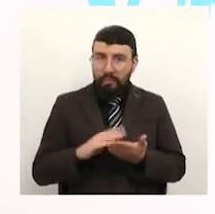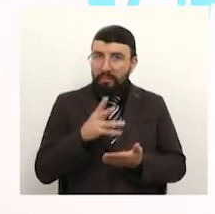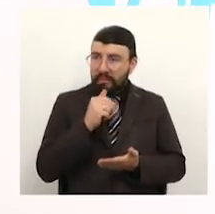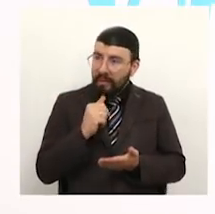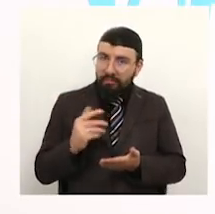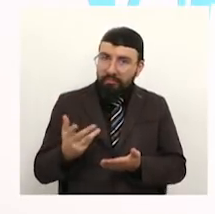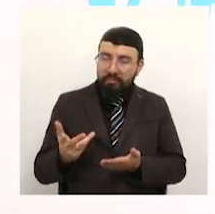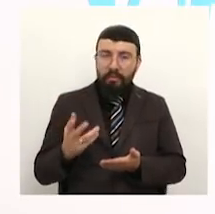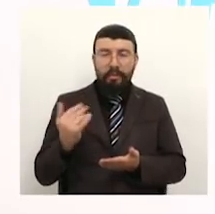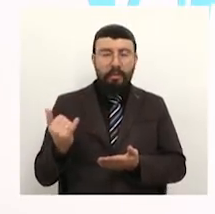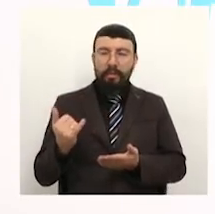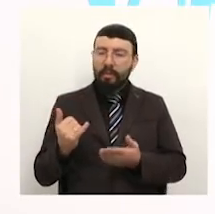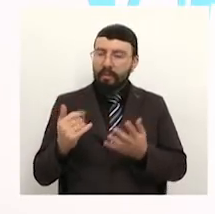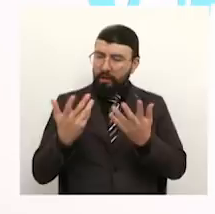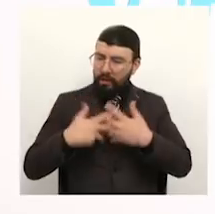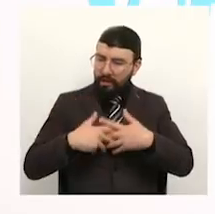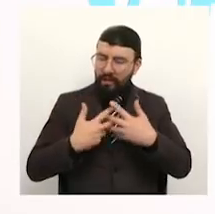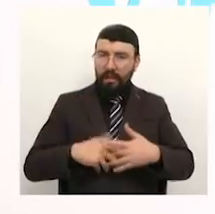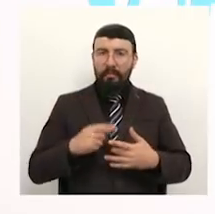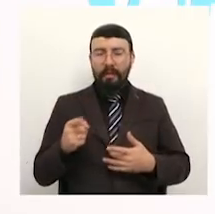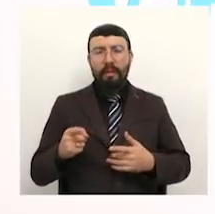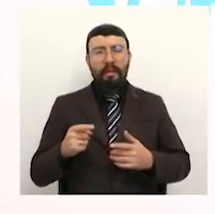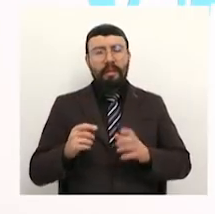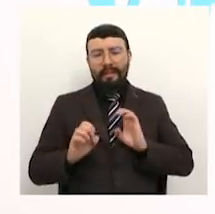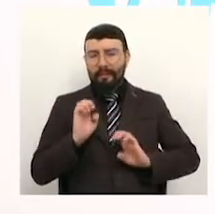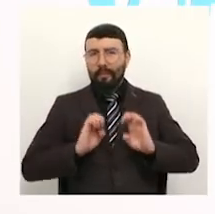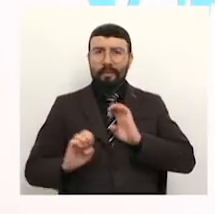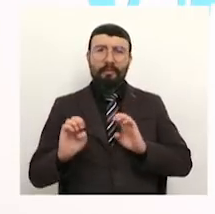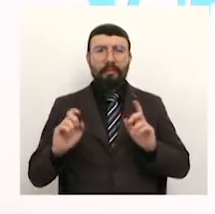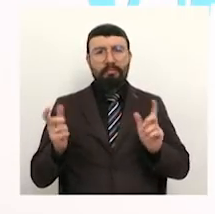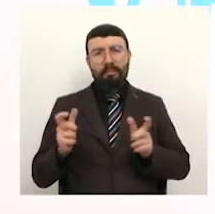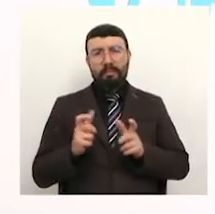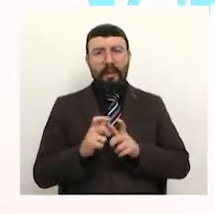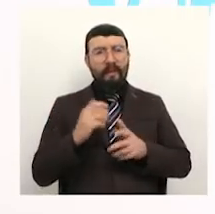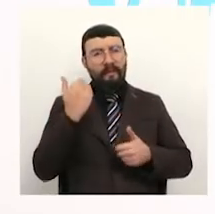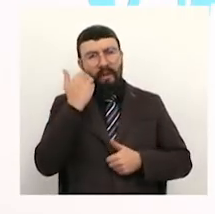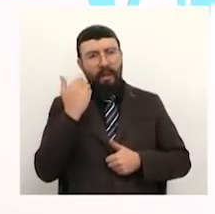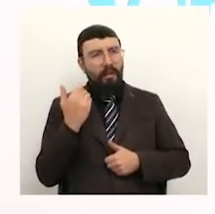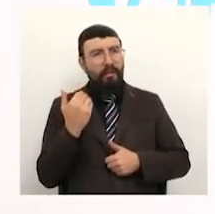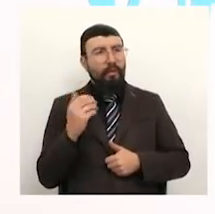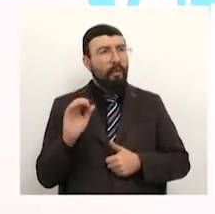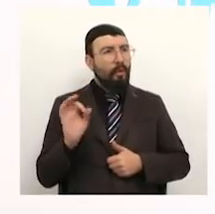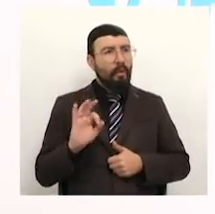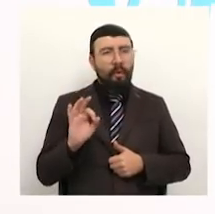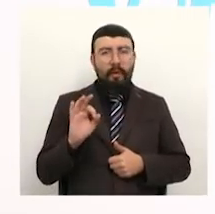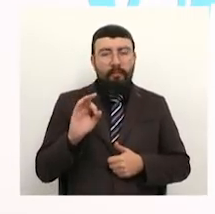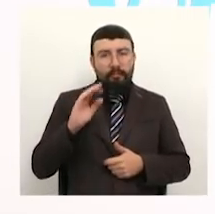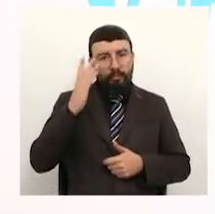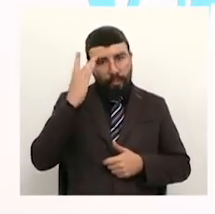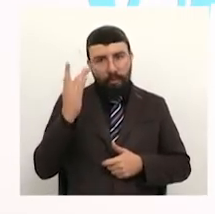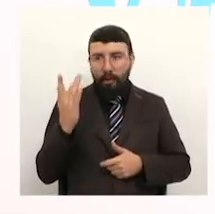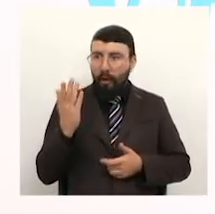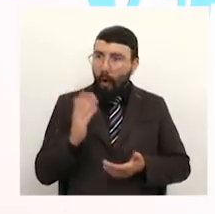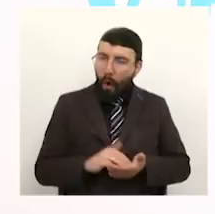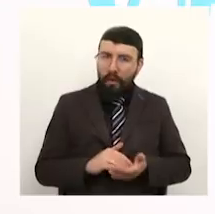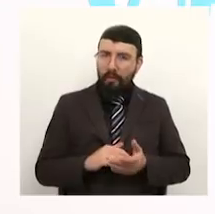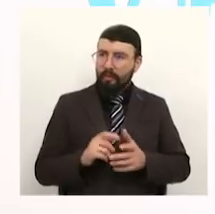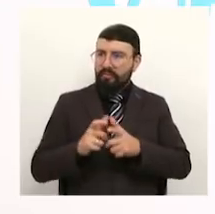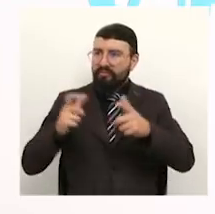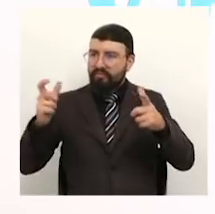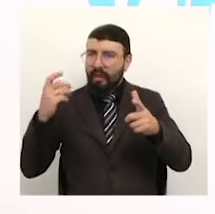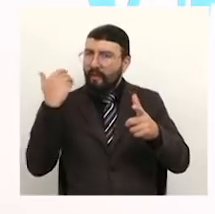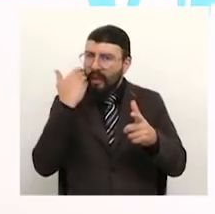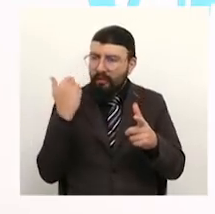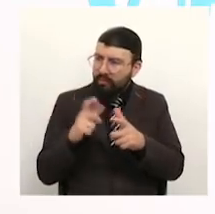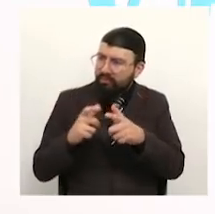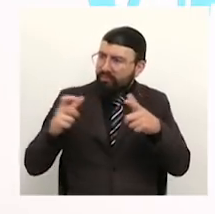el sistema inmunológico se está debilitando porque está reapareciendo nuevamente esta patología